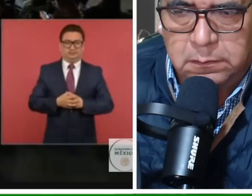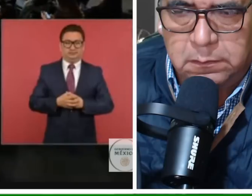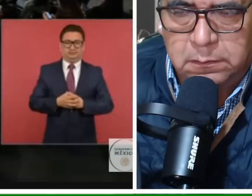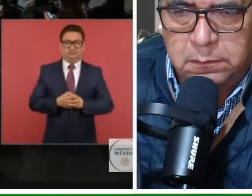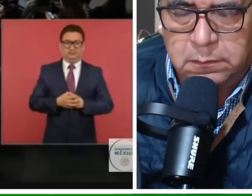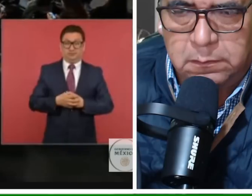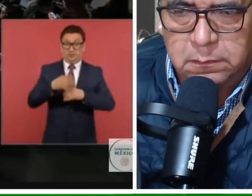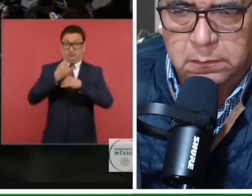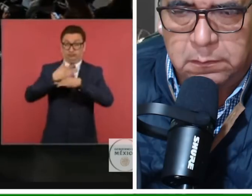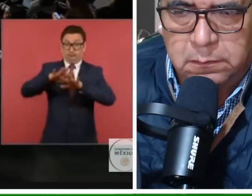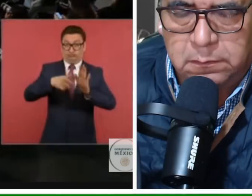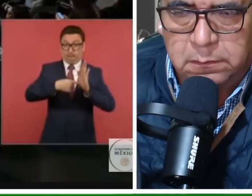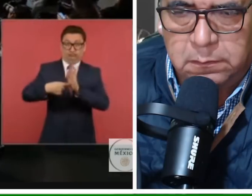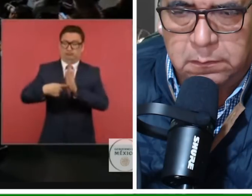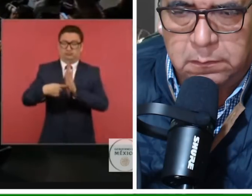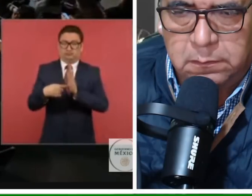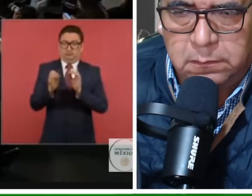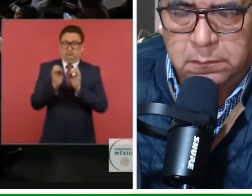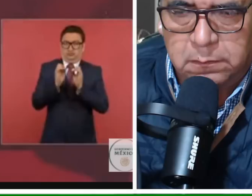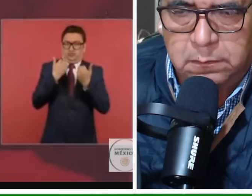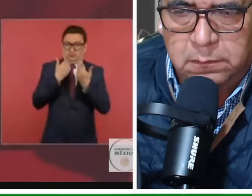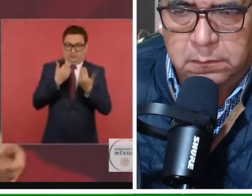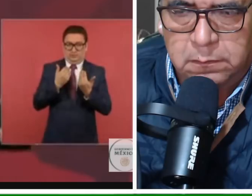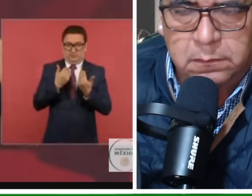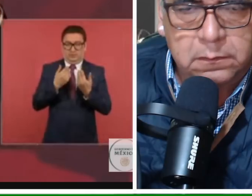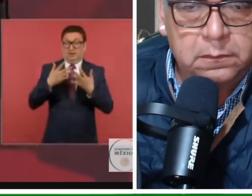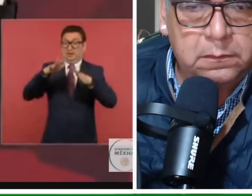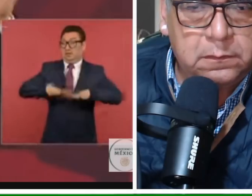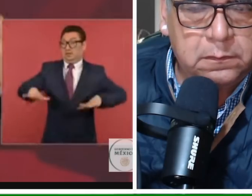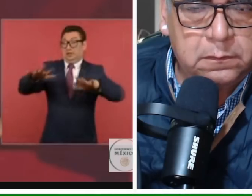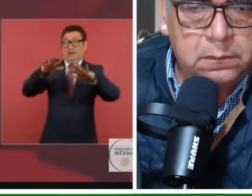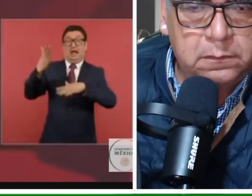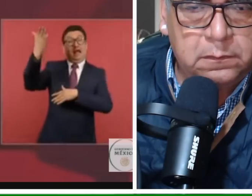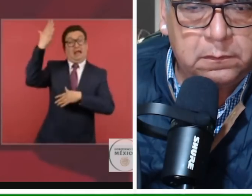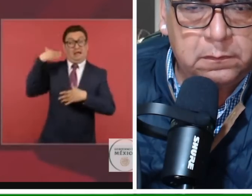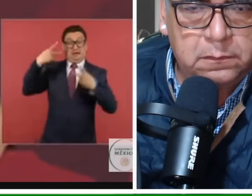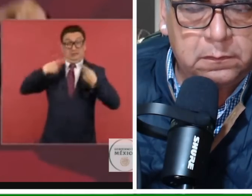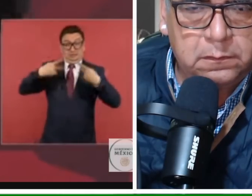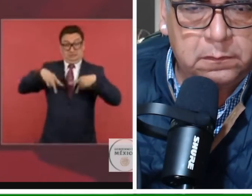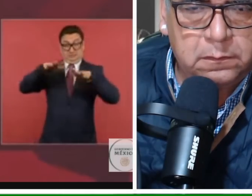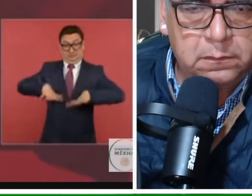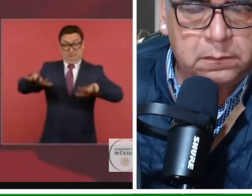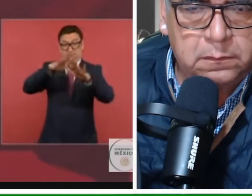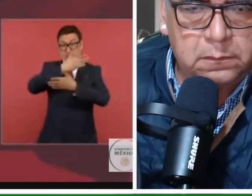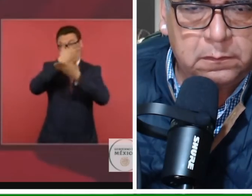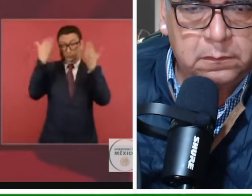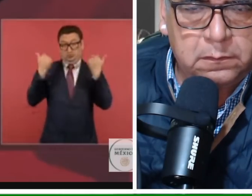daban a conocer las cosas. El pueblo desconocía muchísimas cosas que se manejaban solo